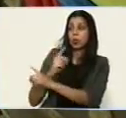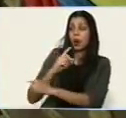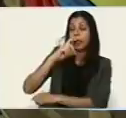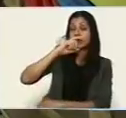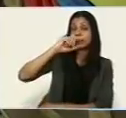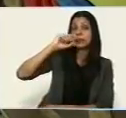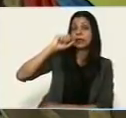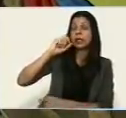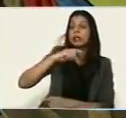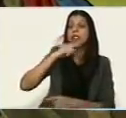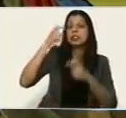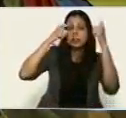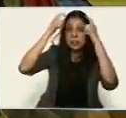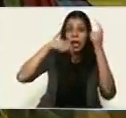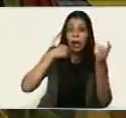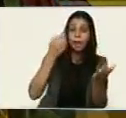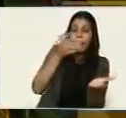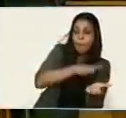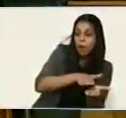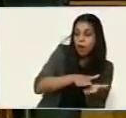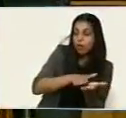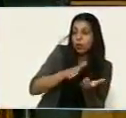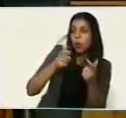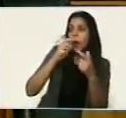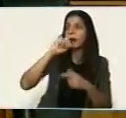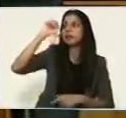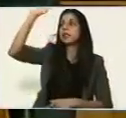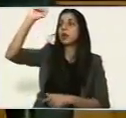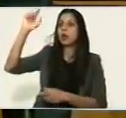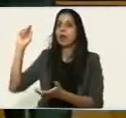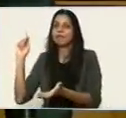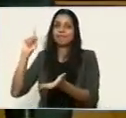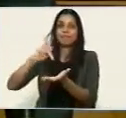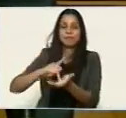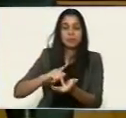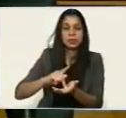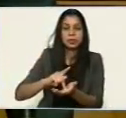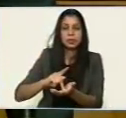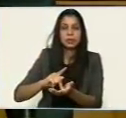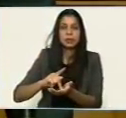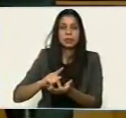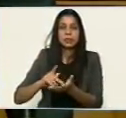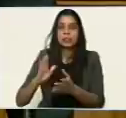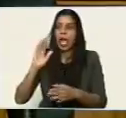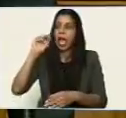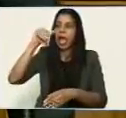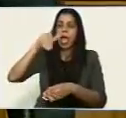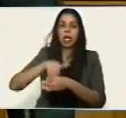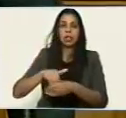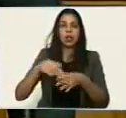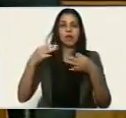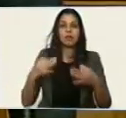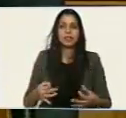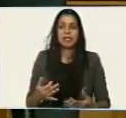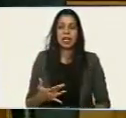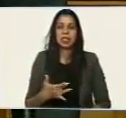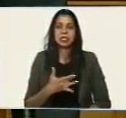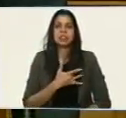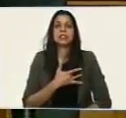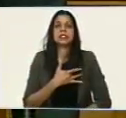Maduro. Y fuimos a unas elecciones con todo en contra. Hasta el ánimo en